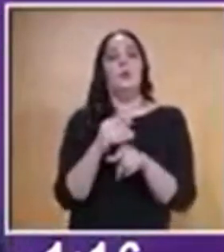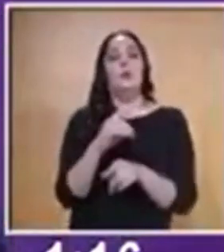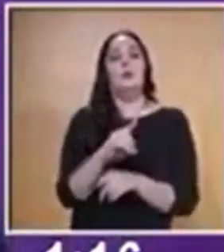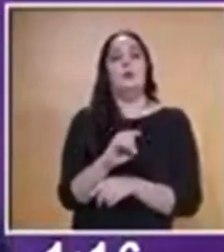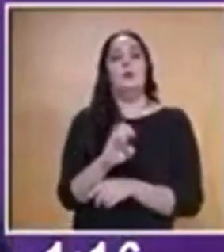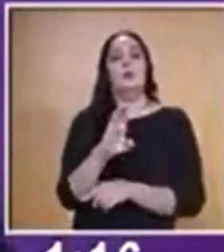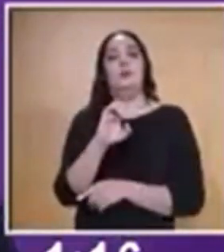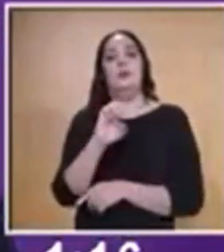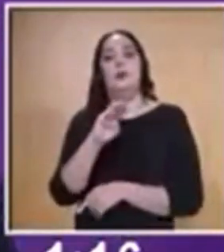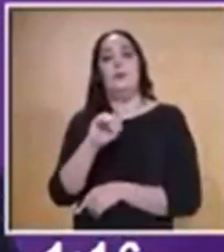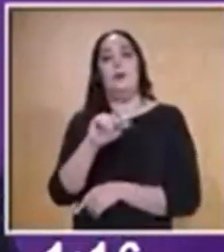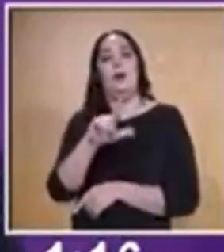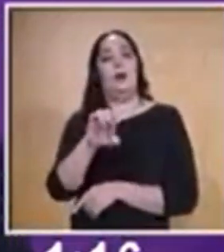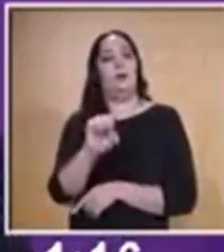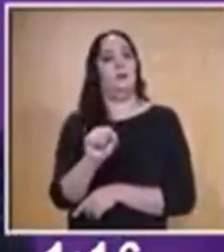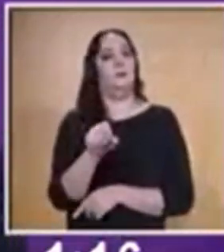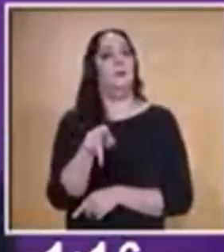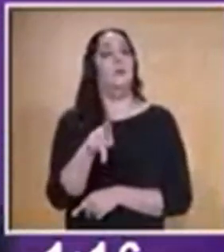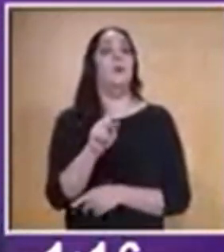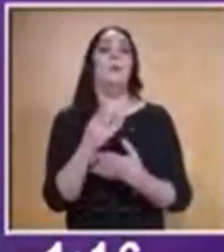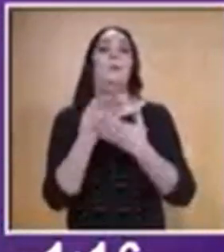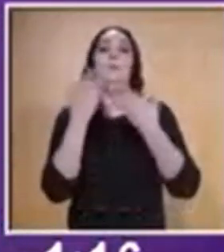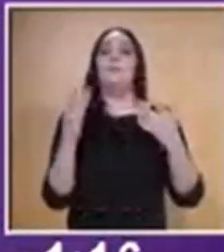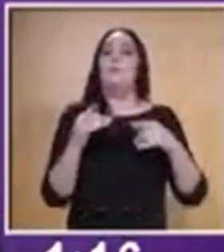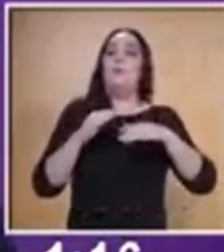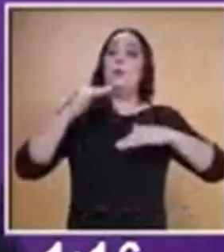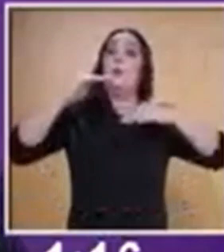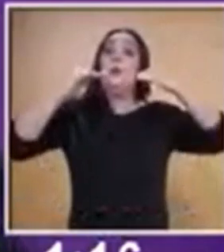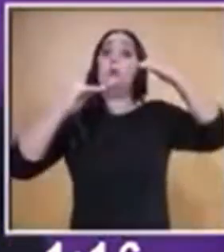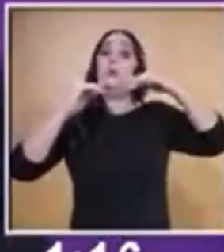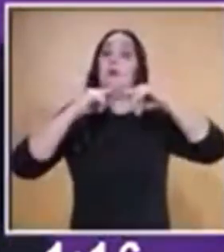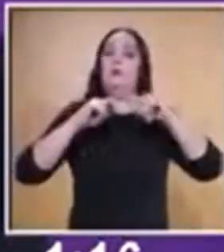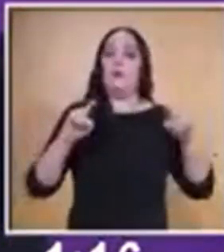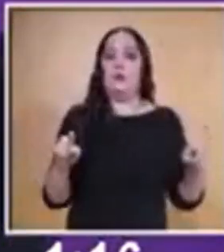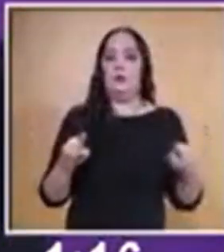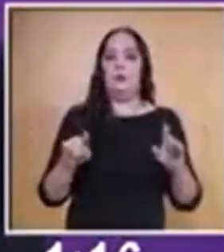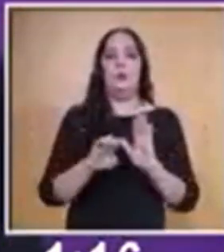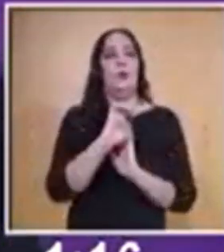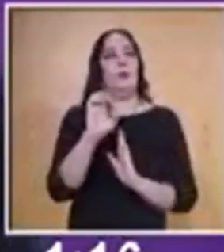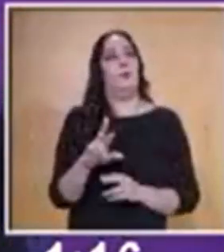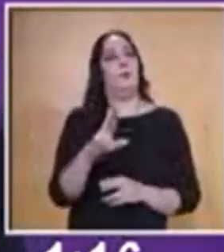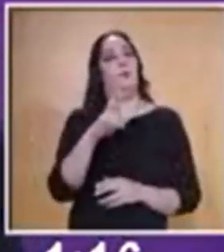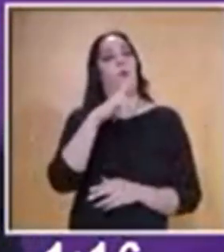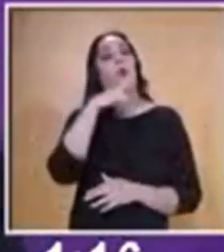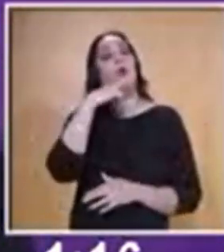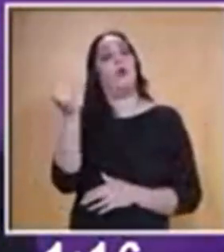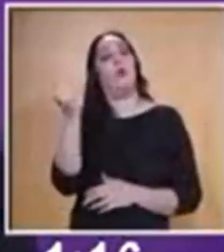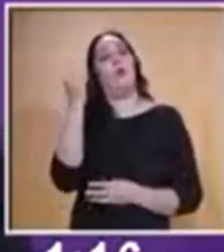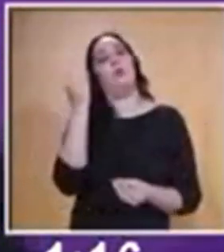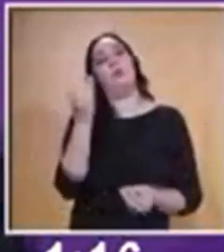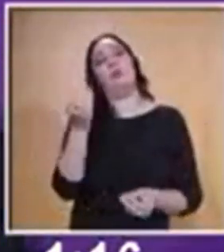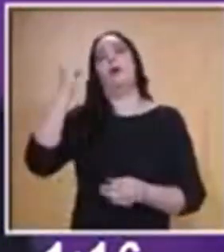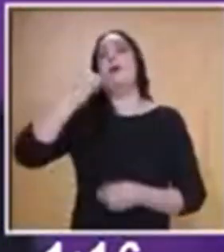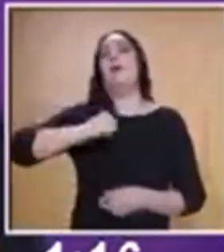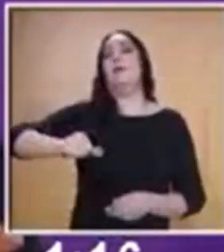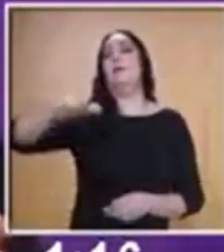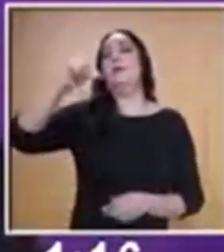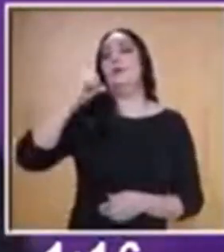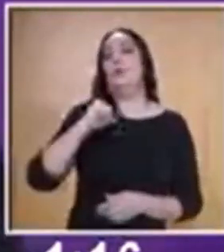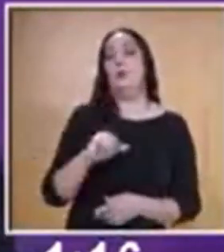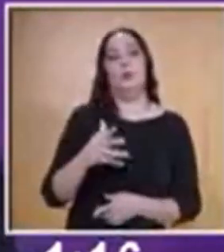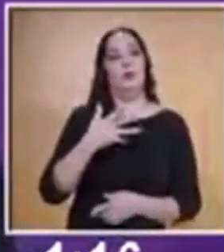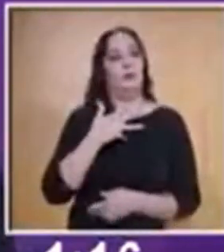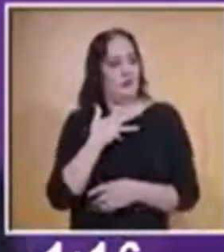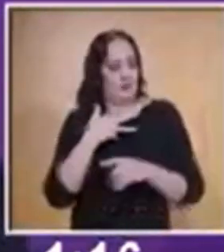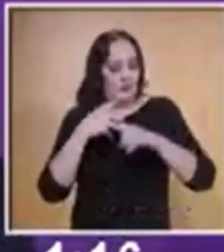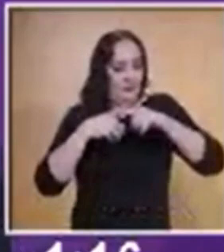ocasión vamos a compararlo con un sistema diferente, el que los romanos emplearon hace cientos de años y que tiene variaciones con